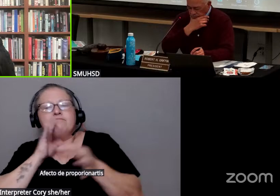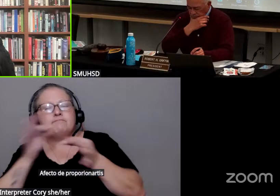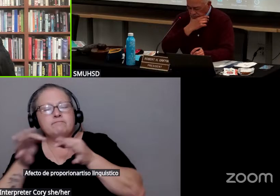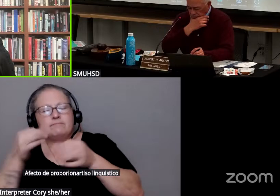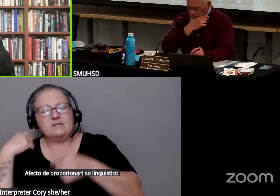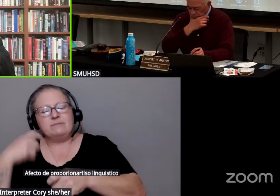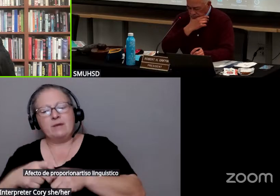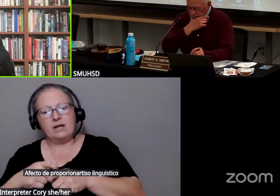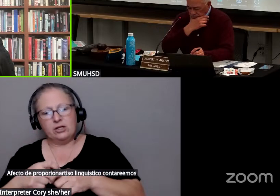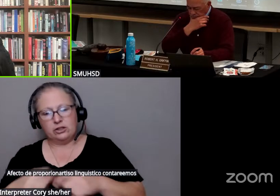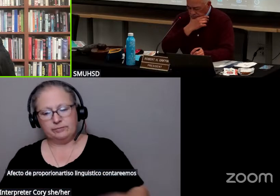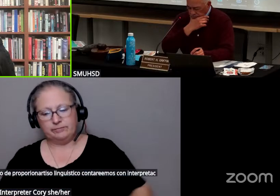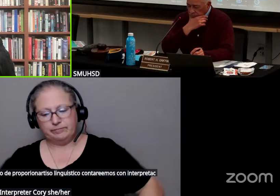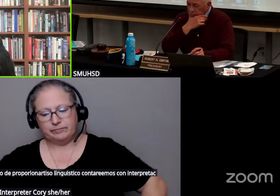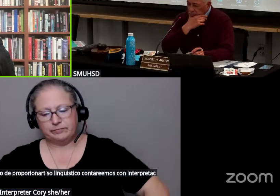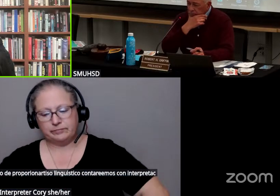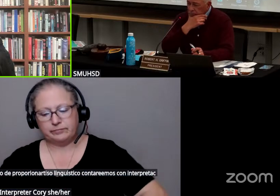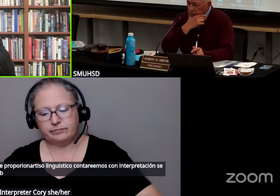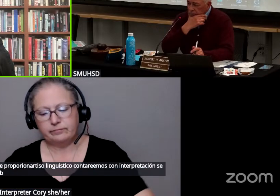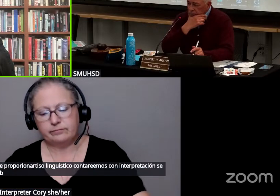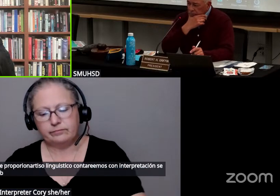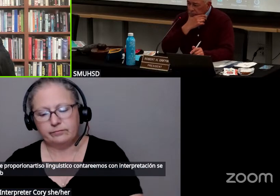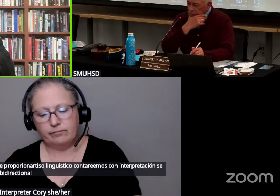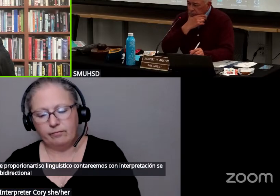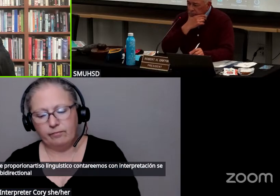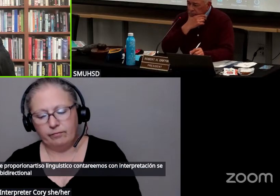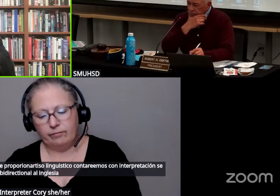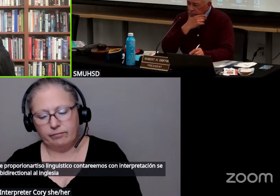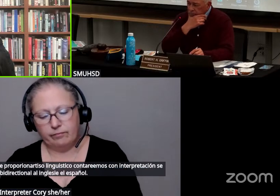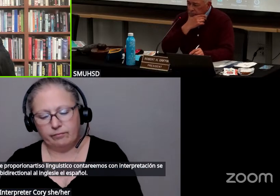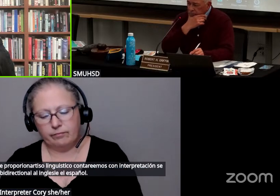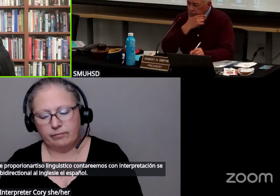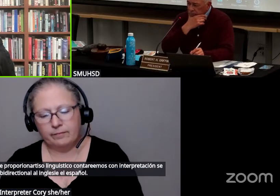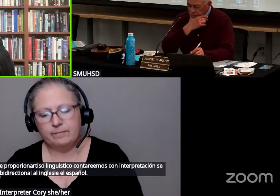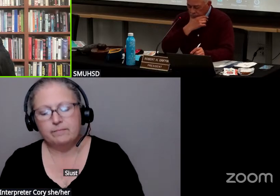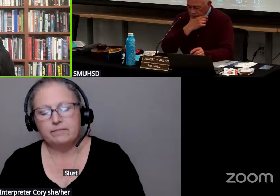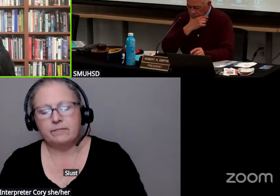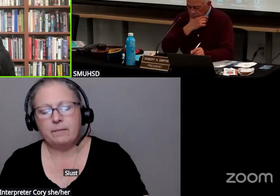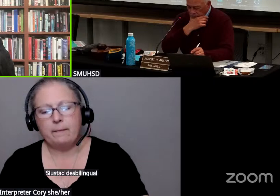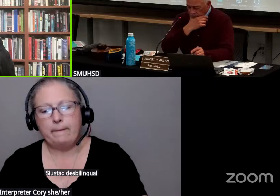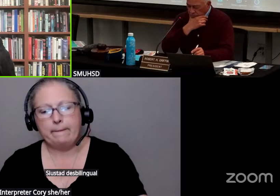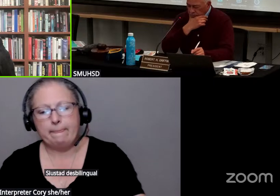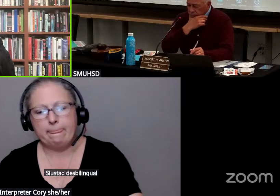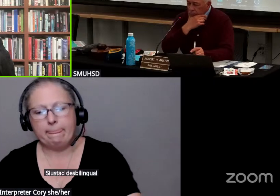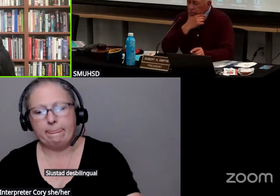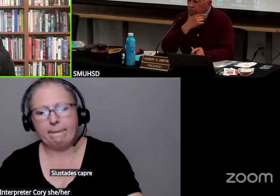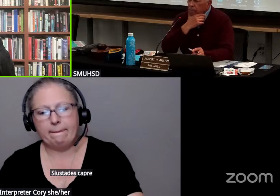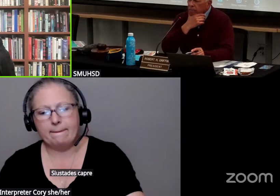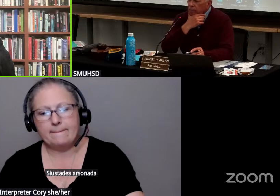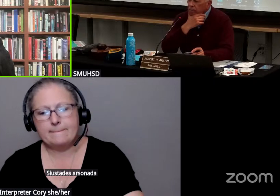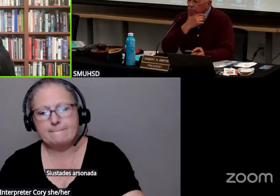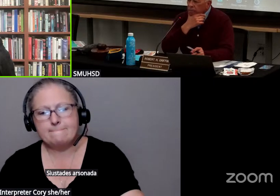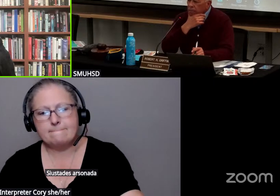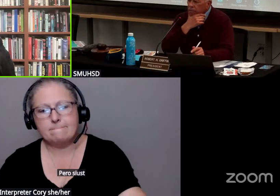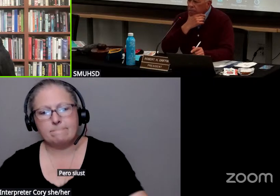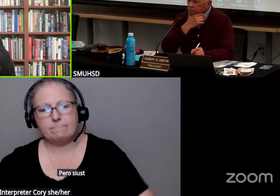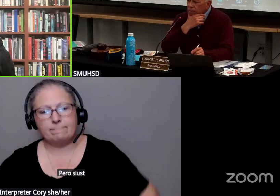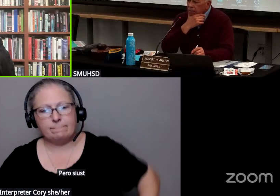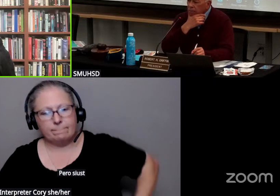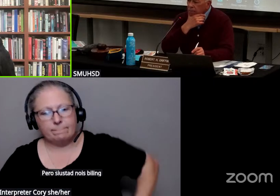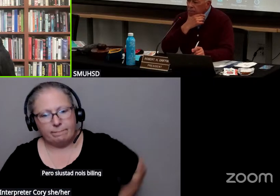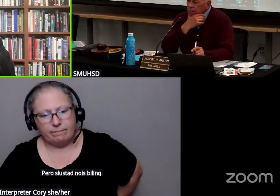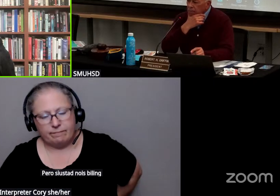contaremos con interpretación simultánea bidireccional al inglés y al español. Si usted es bilingüe, no tiene que presionar nada, pero si usted no es bilingüe y está